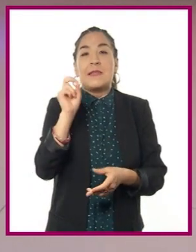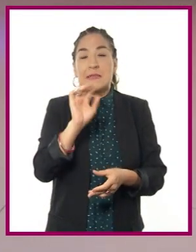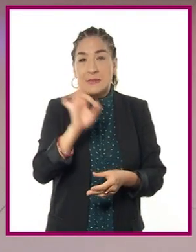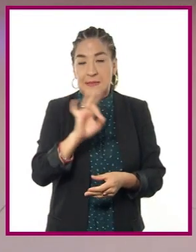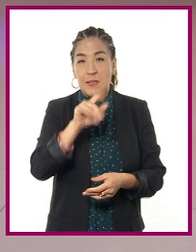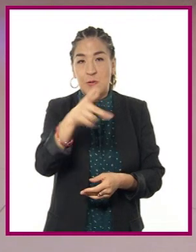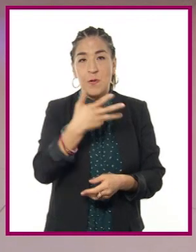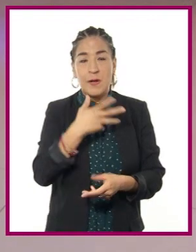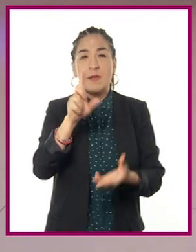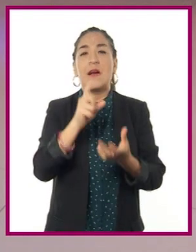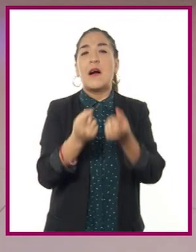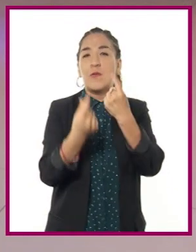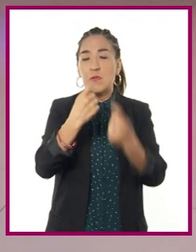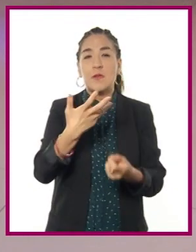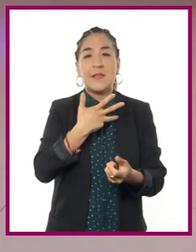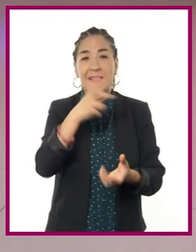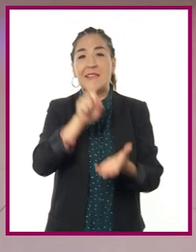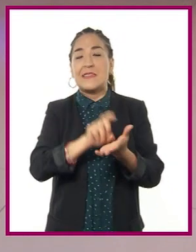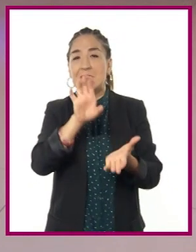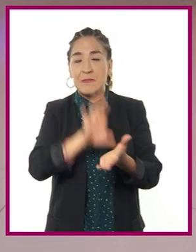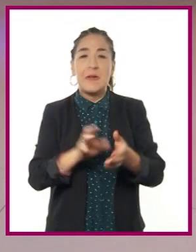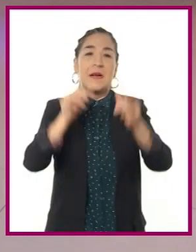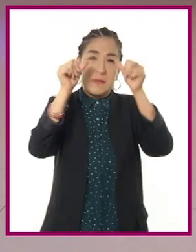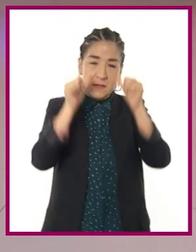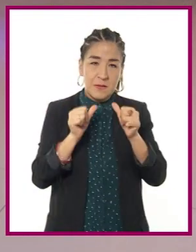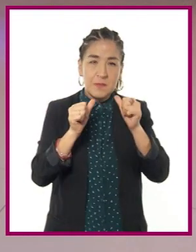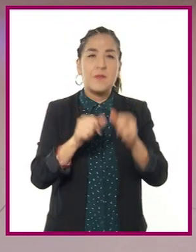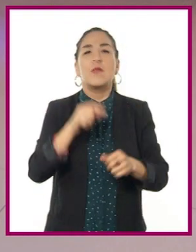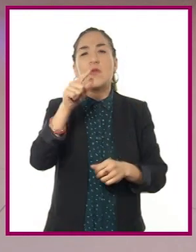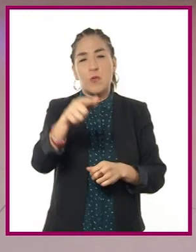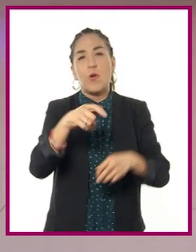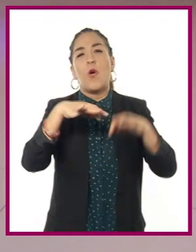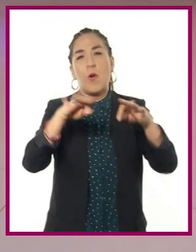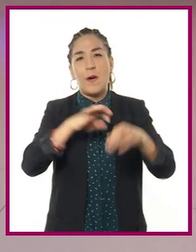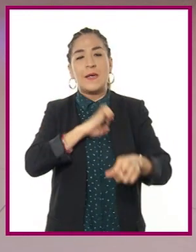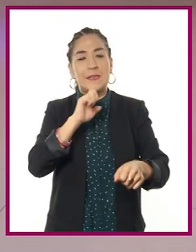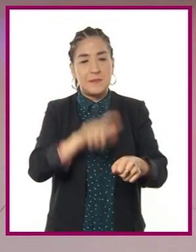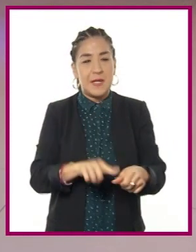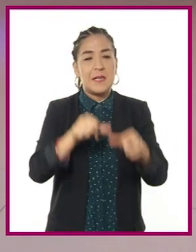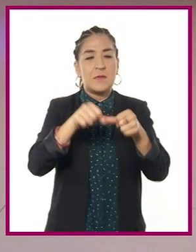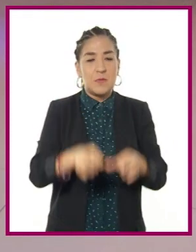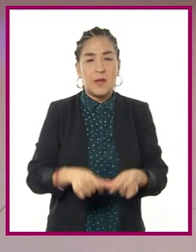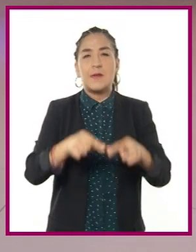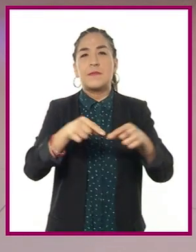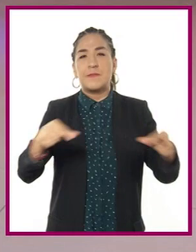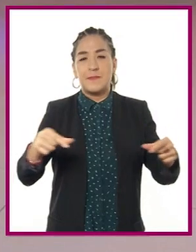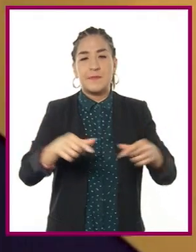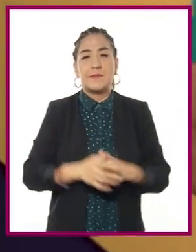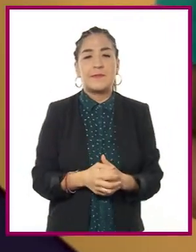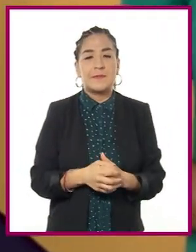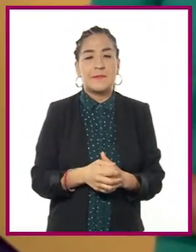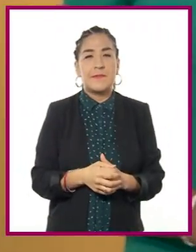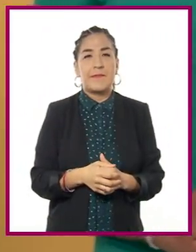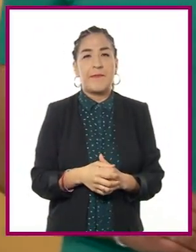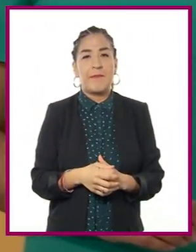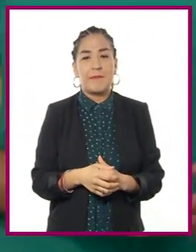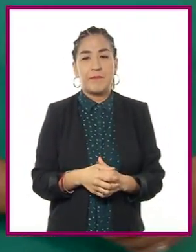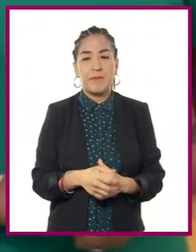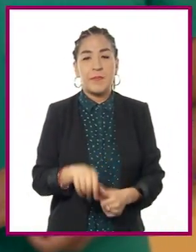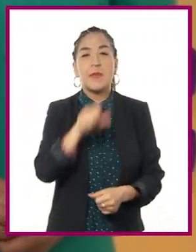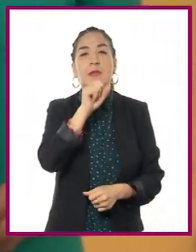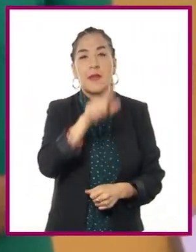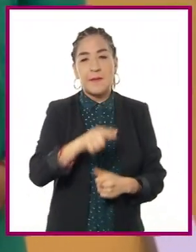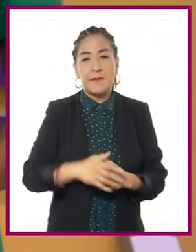tienen discapacidad visual, tengan listos sus hojas Leyer, punzón y regleta.